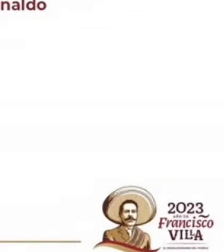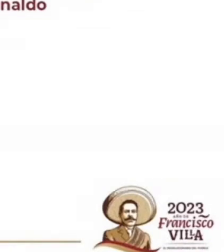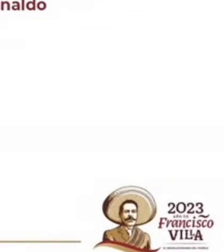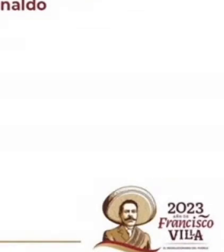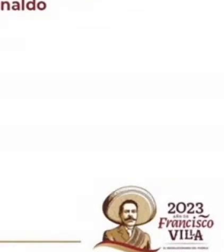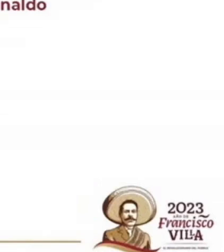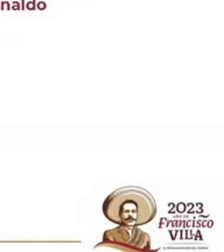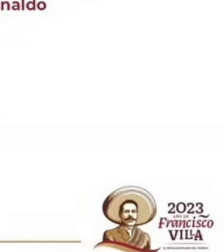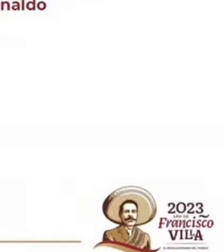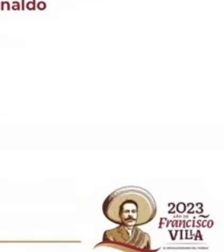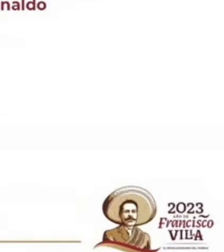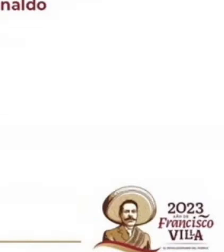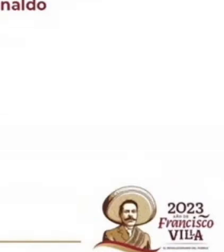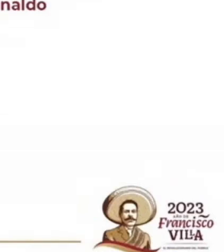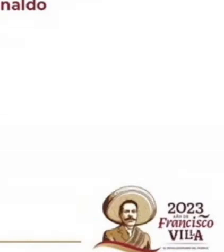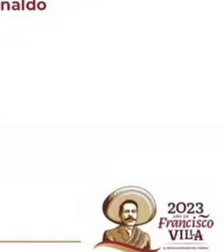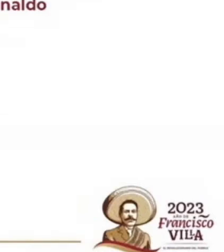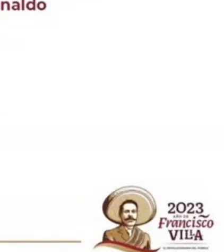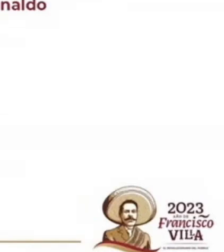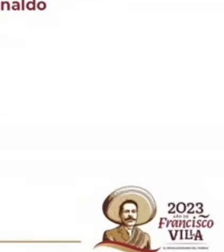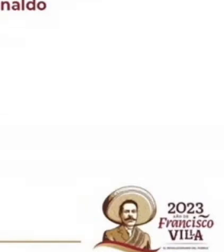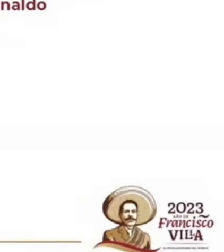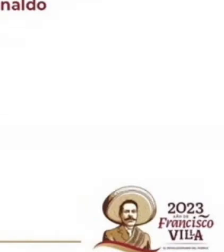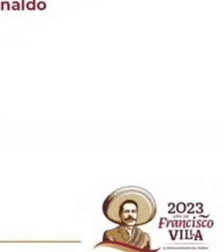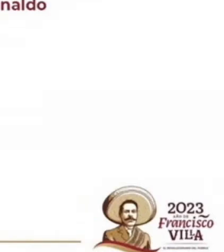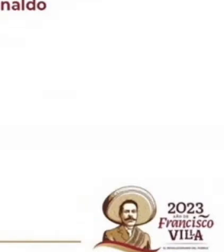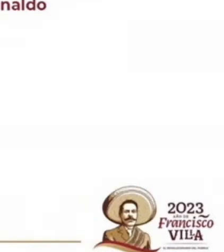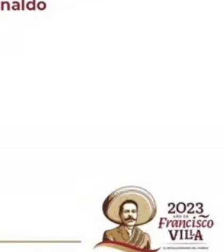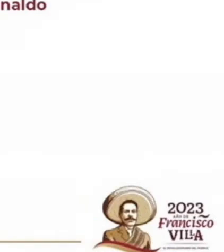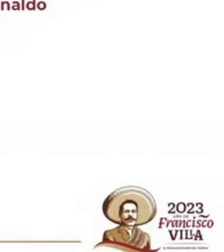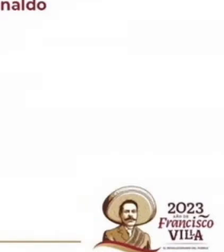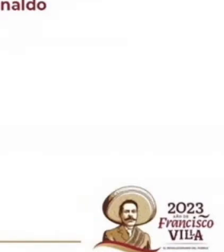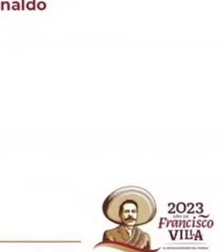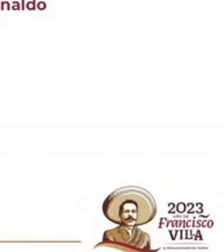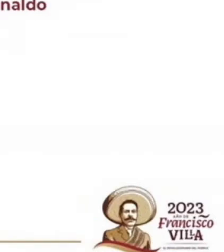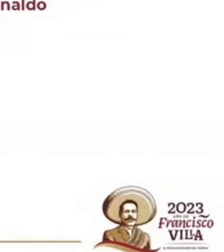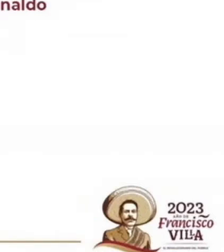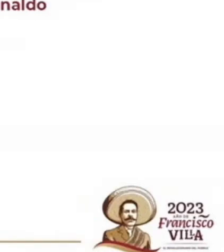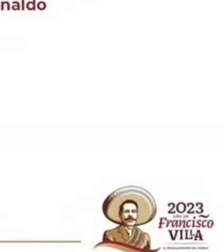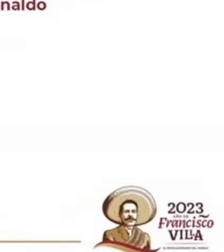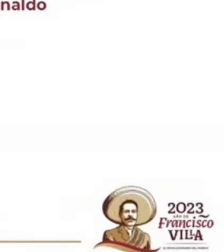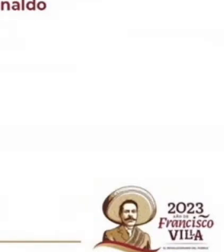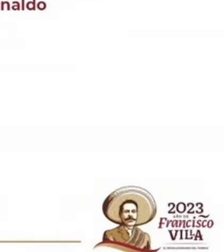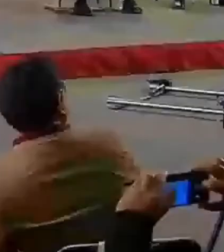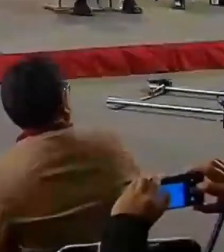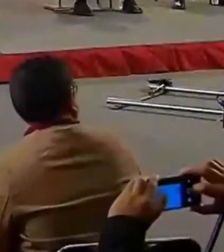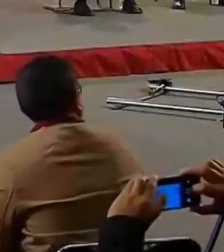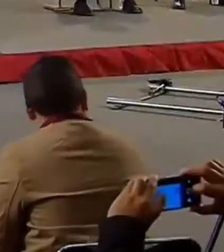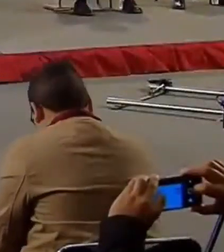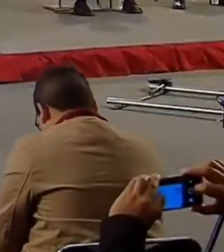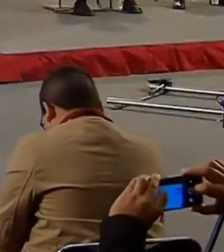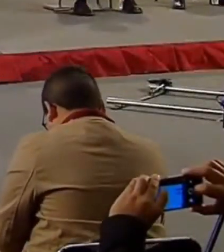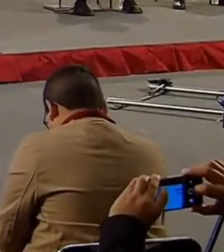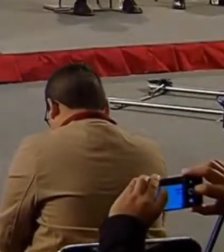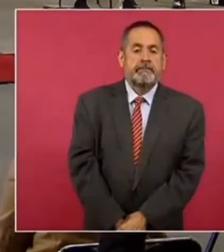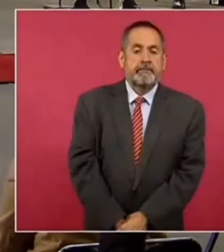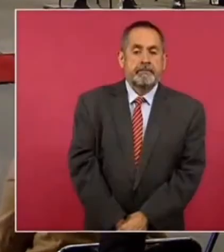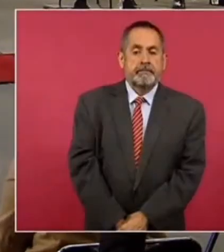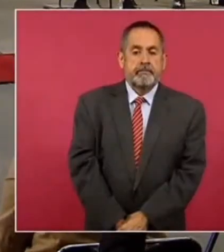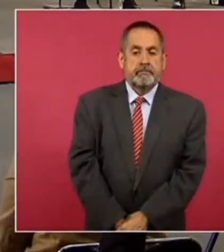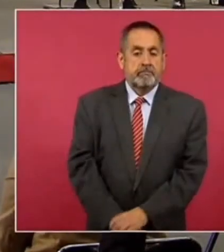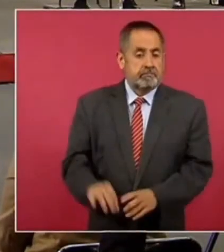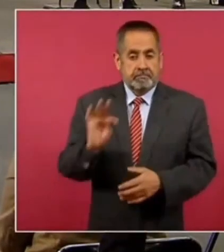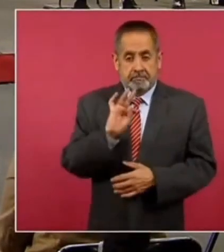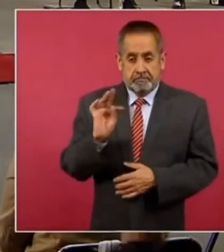19 de mayo. Es importante decir que los médicos jubilados del Seguro Social, a la hora de optar por una